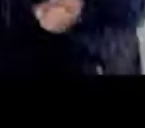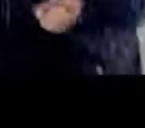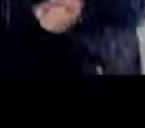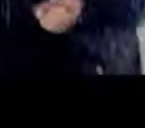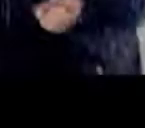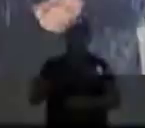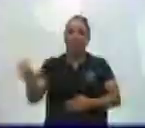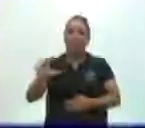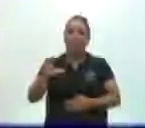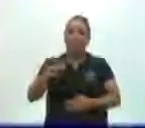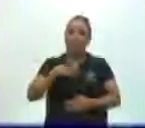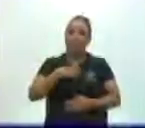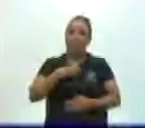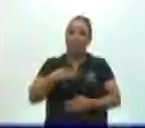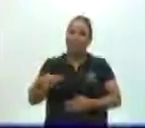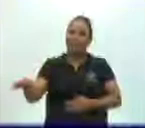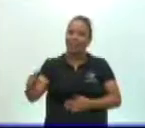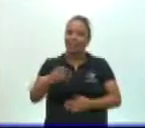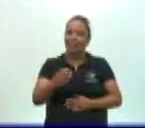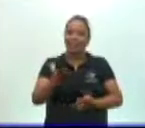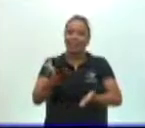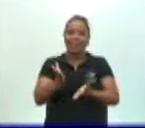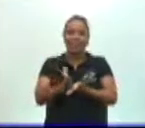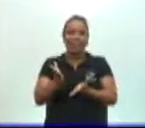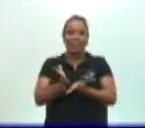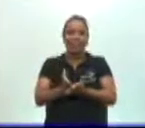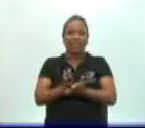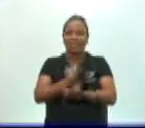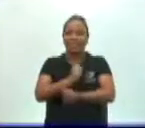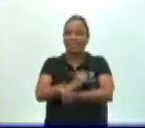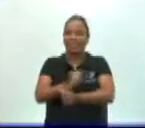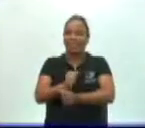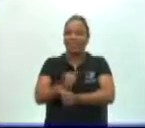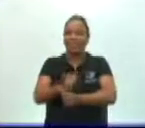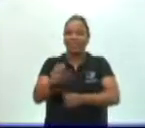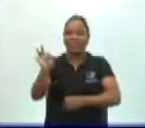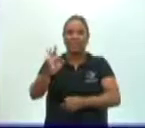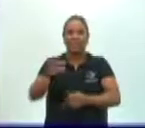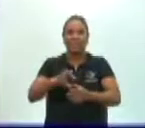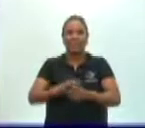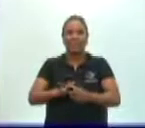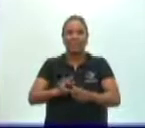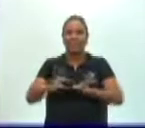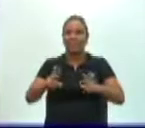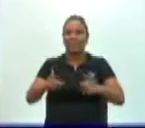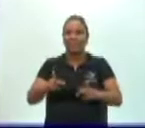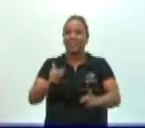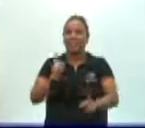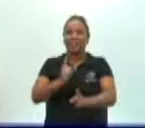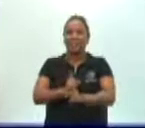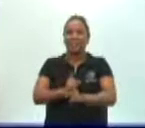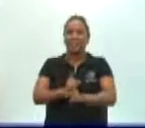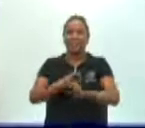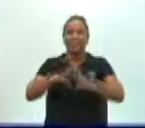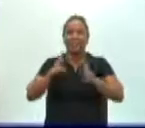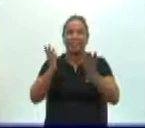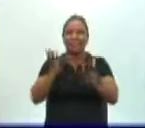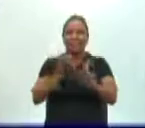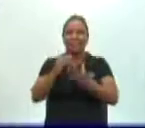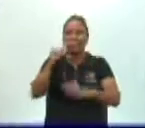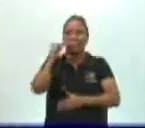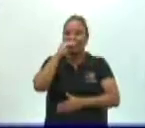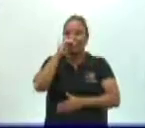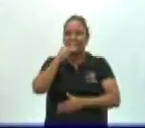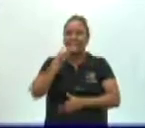Un saludo tengan todos estudiantes y profesores de octavo grado. Bienvenidos a un nuevo encuentro con el mundo moderno.